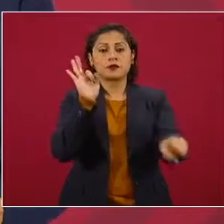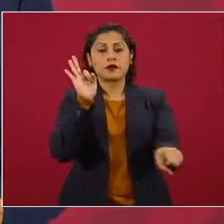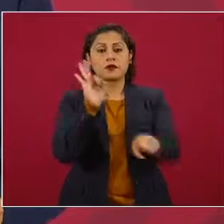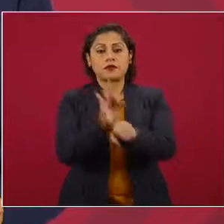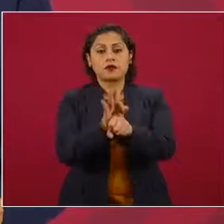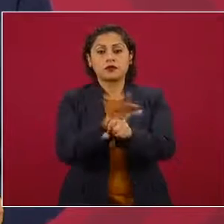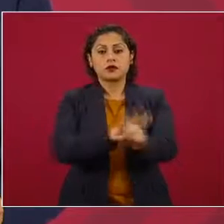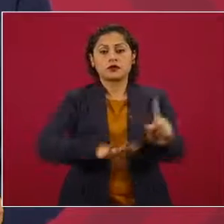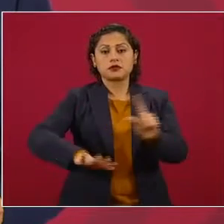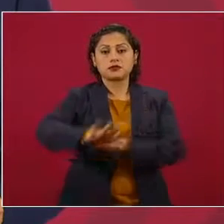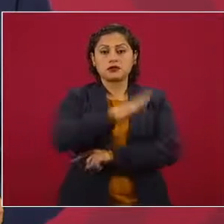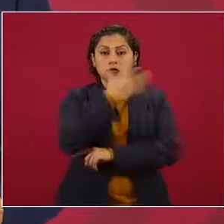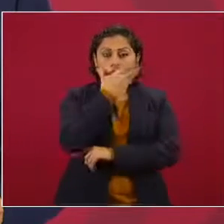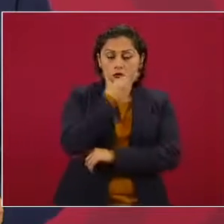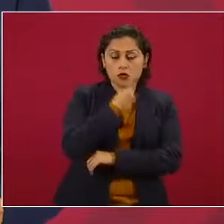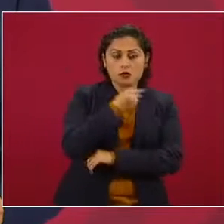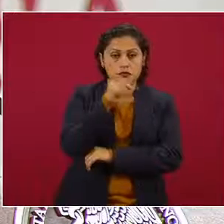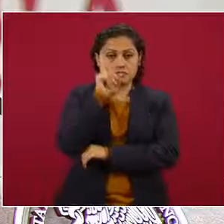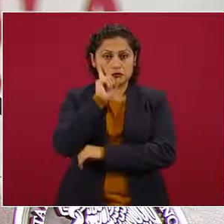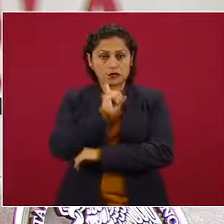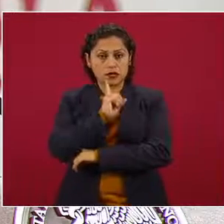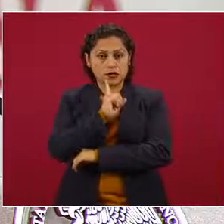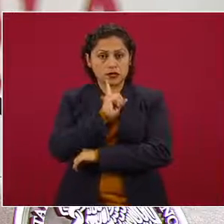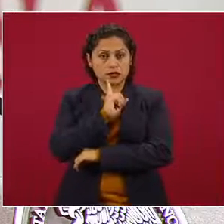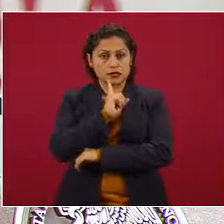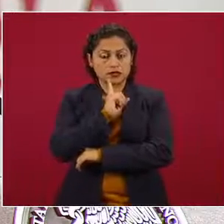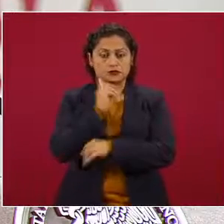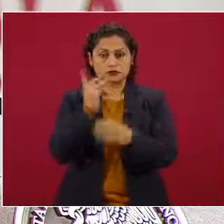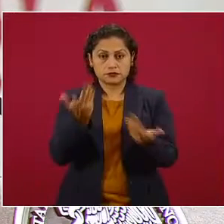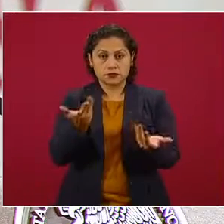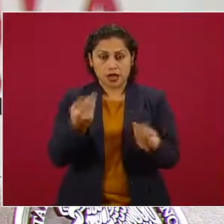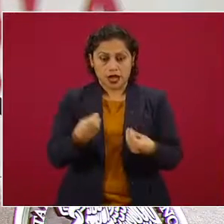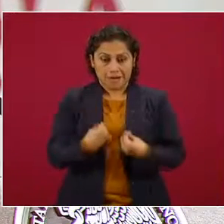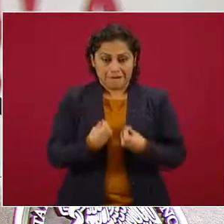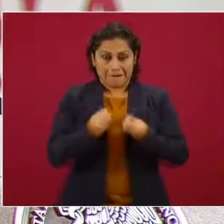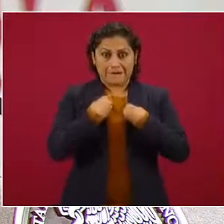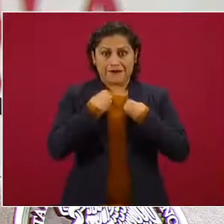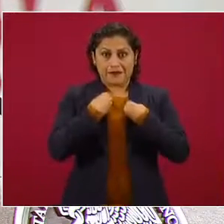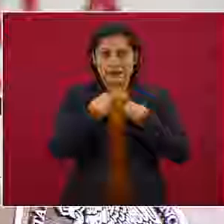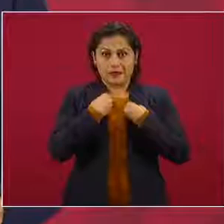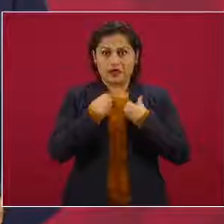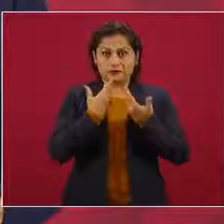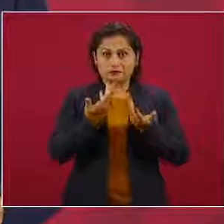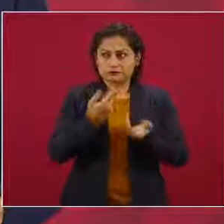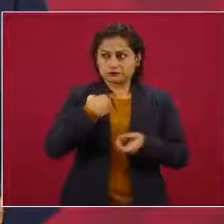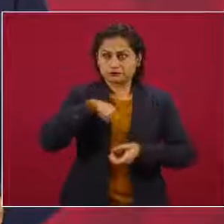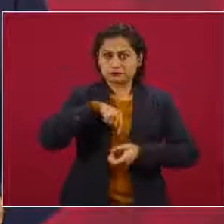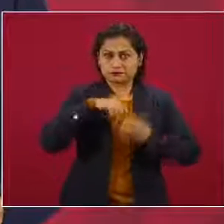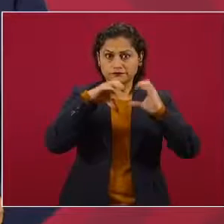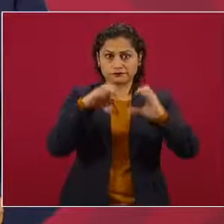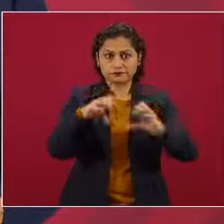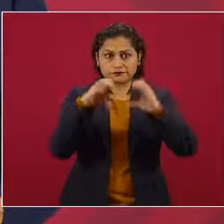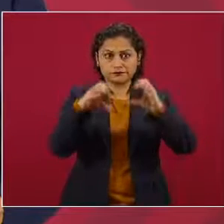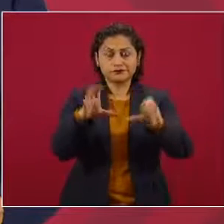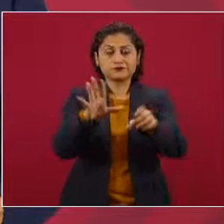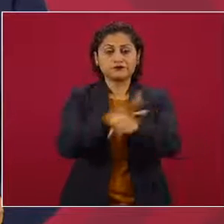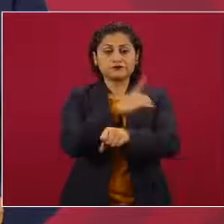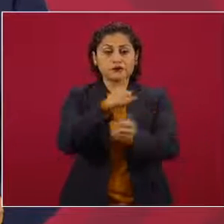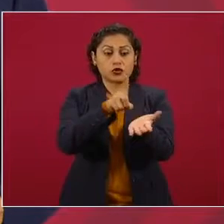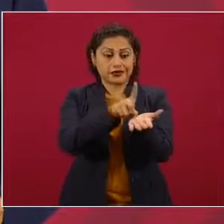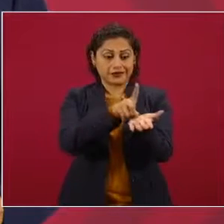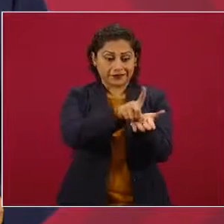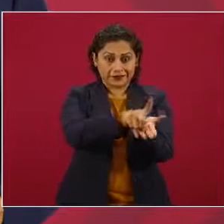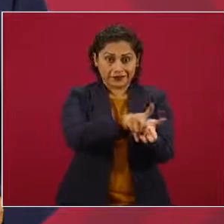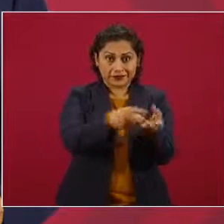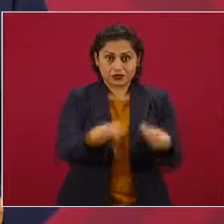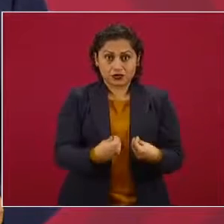mujeres. O sea, se cuida la vida de las personas porque el derecho a la vida es el principal